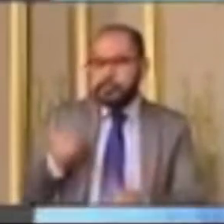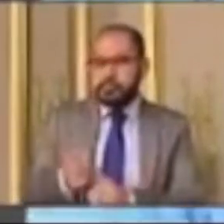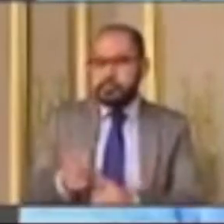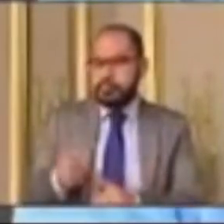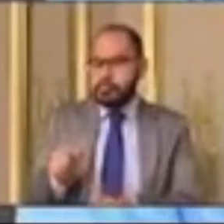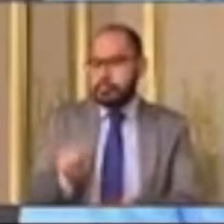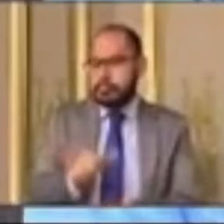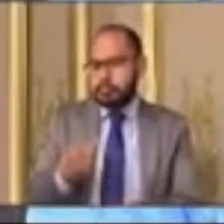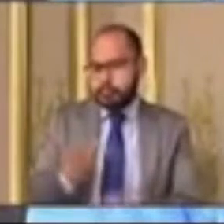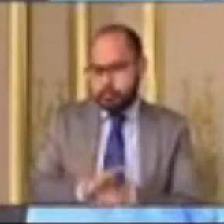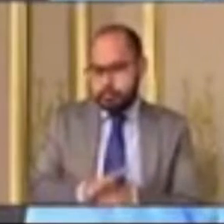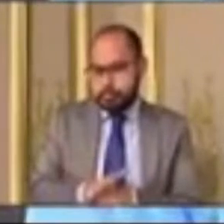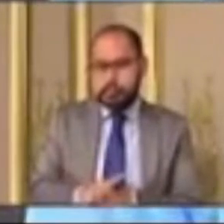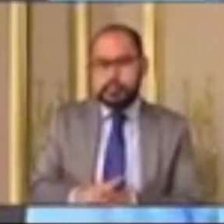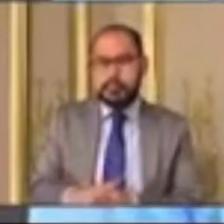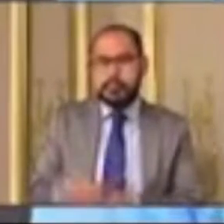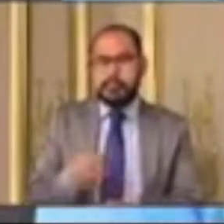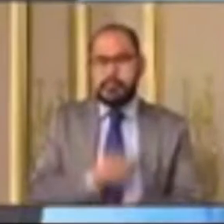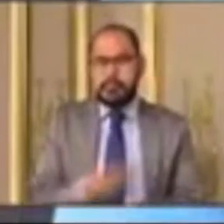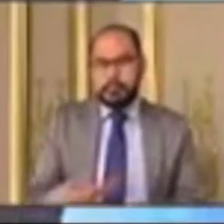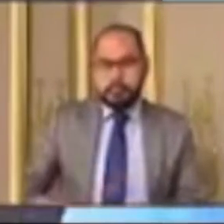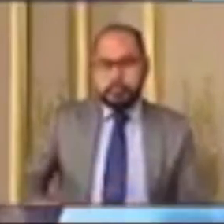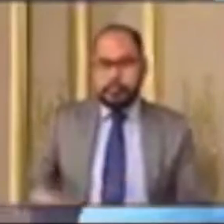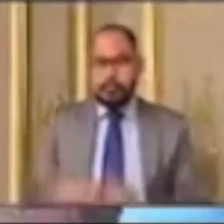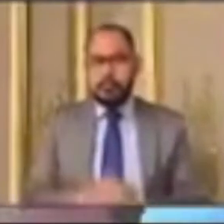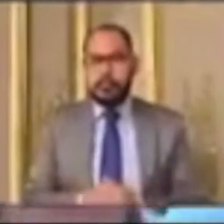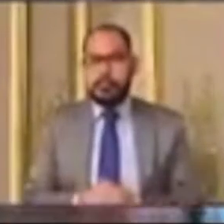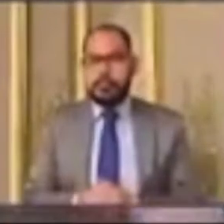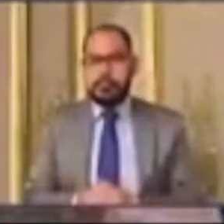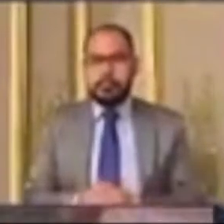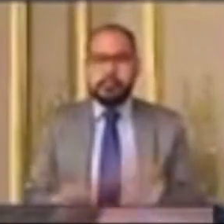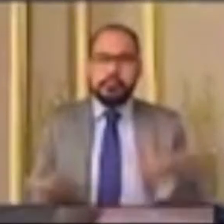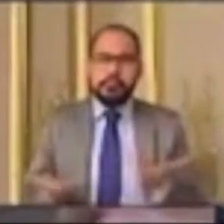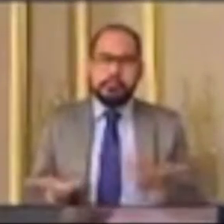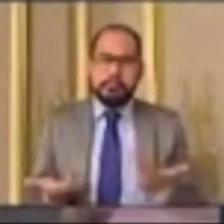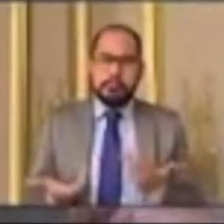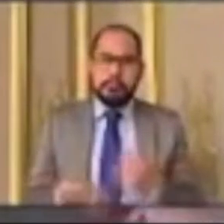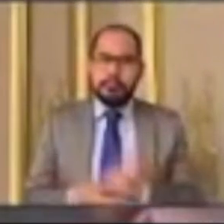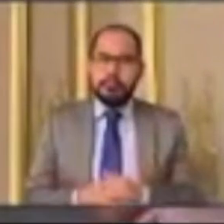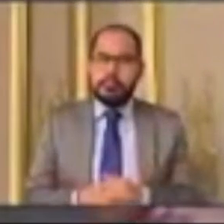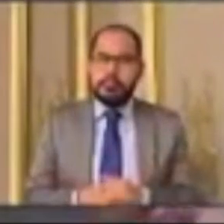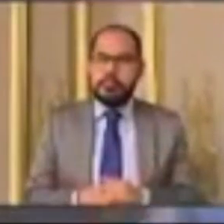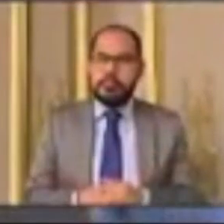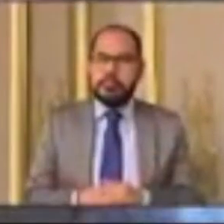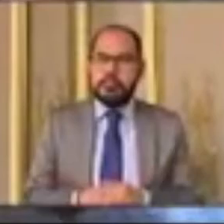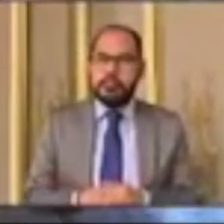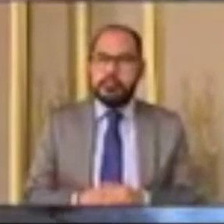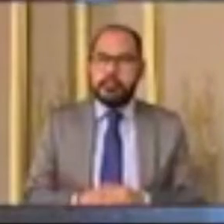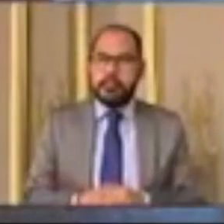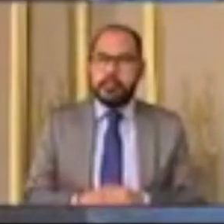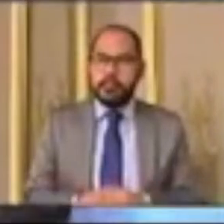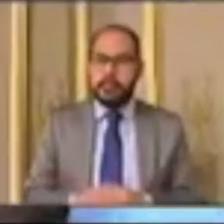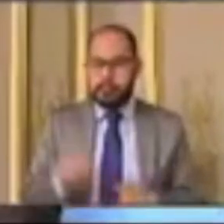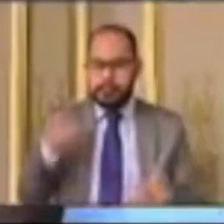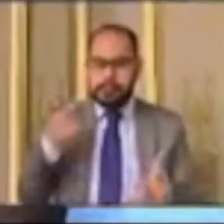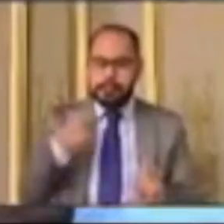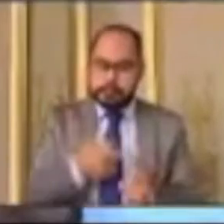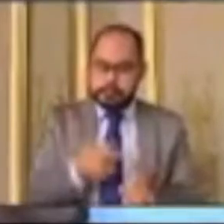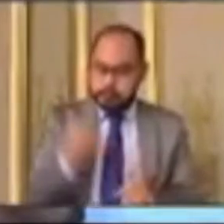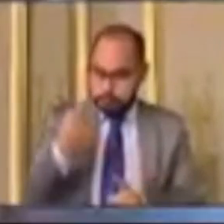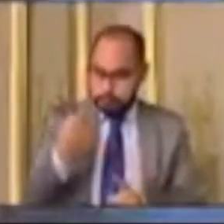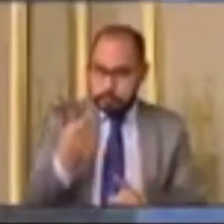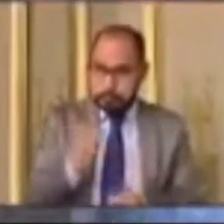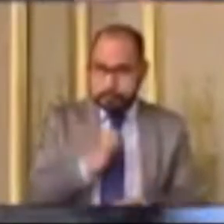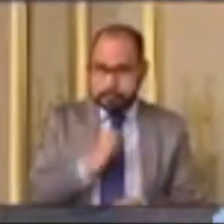por la administración centralizada. Y lo que estamos haciendo y lo que estoy proponiendo es que, tomando en cuenta una